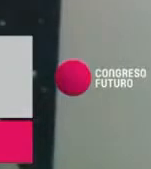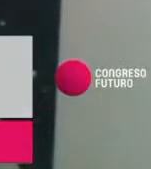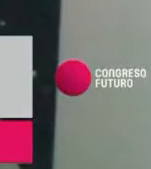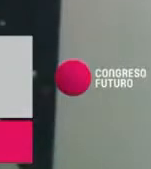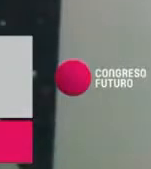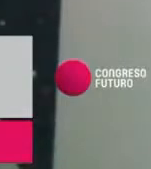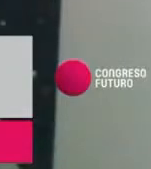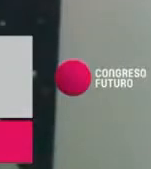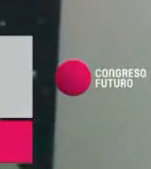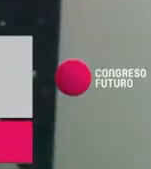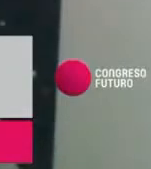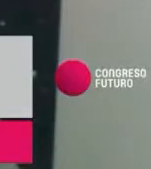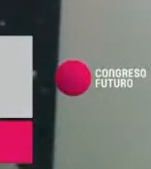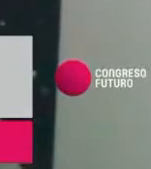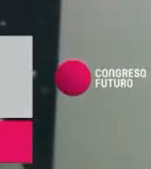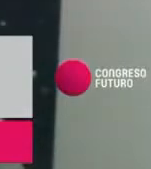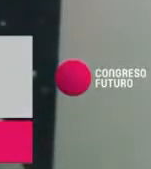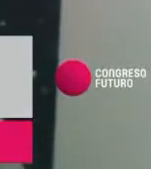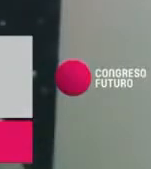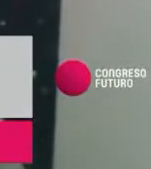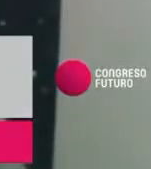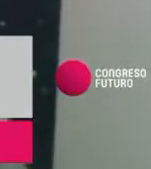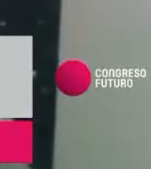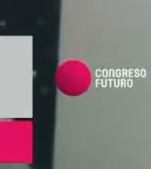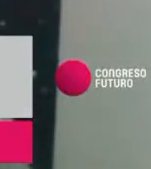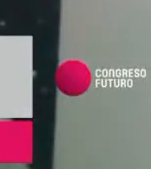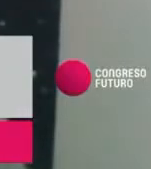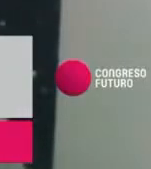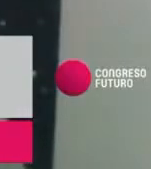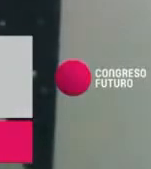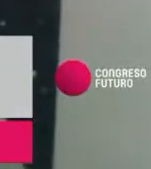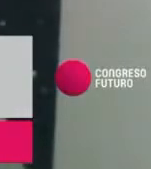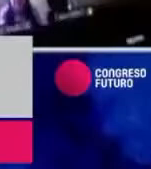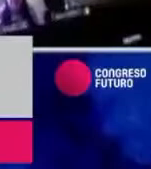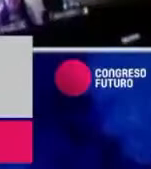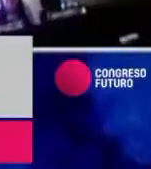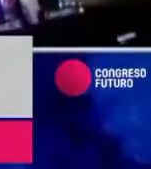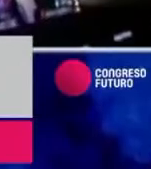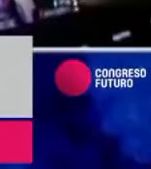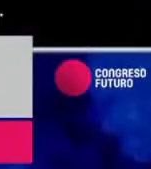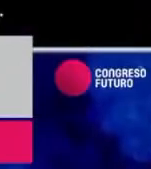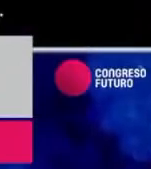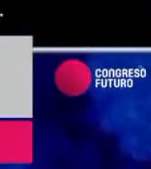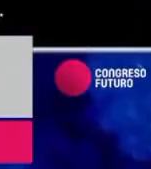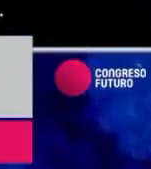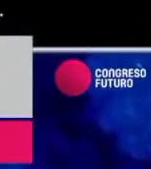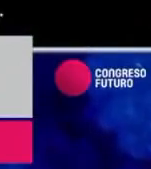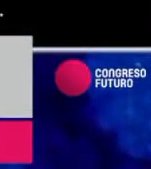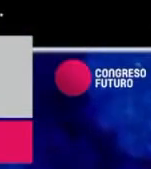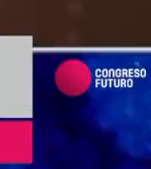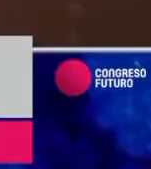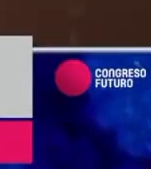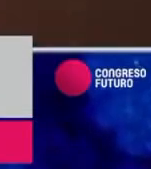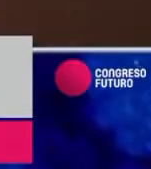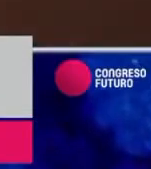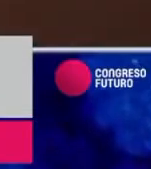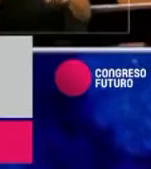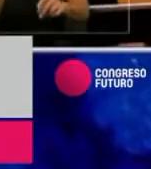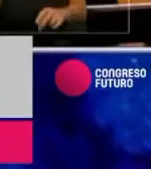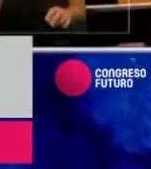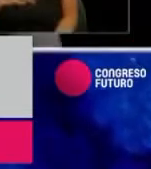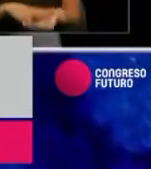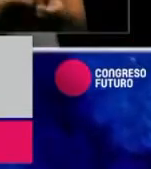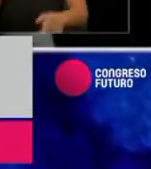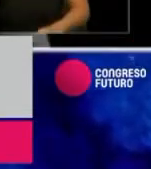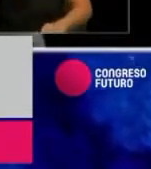para presentar charlas muy entretenidas, ¿no? Y unas charlas de un neurobiólogo que mostraba cómo